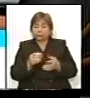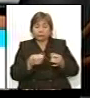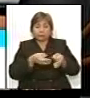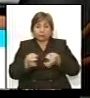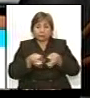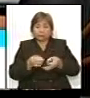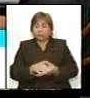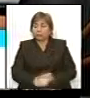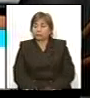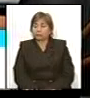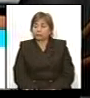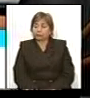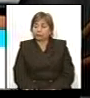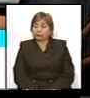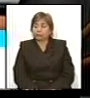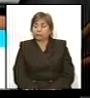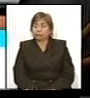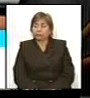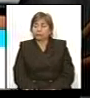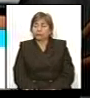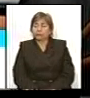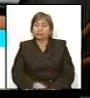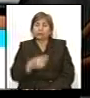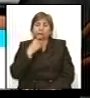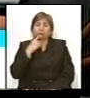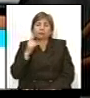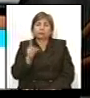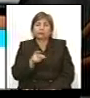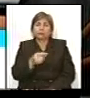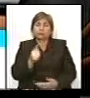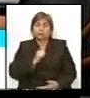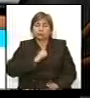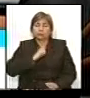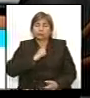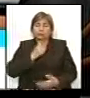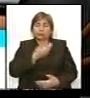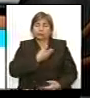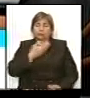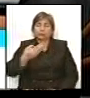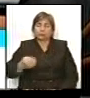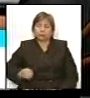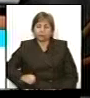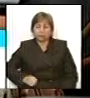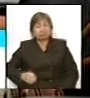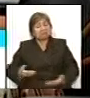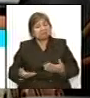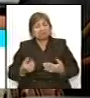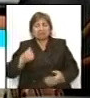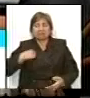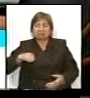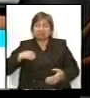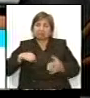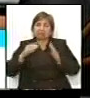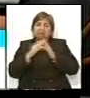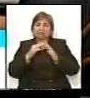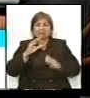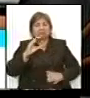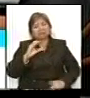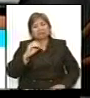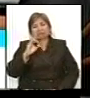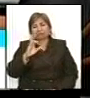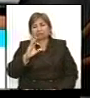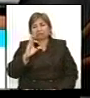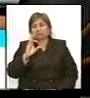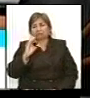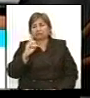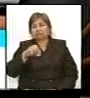ejecutables, que son propiedades del Estado, llámese asignados a la municipalidad, a COFOPRI o